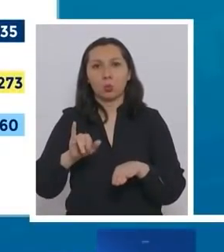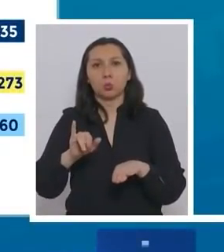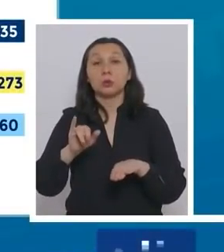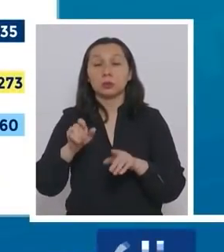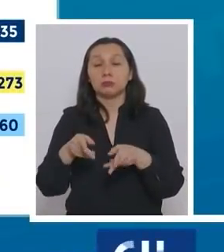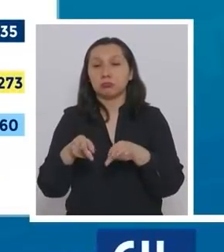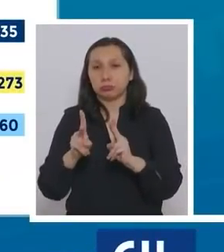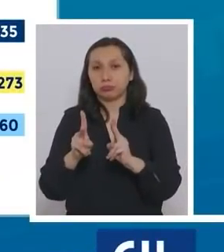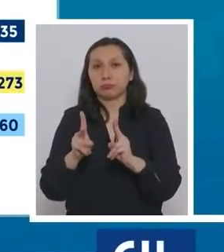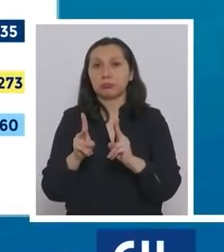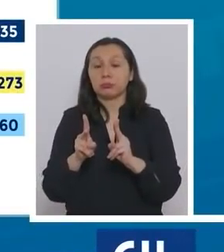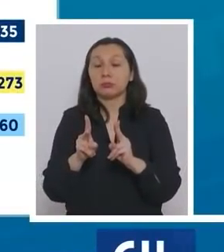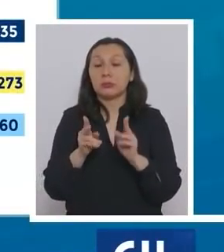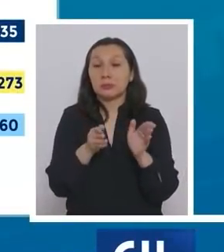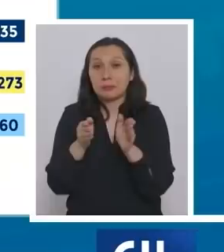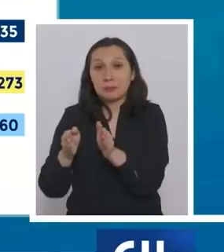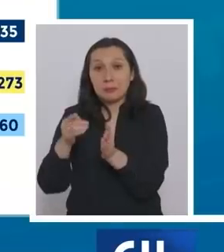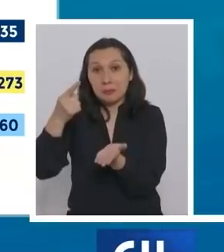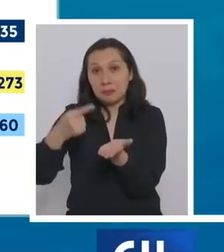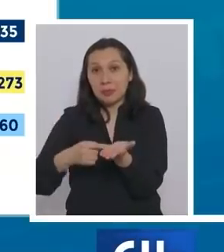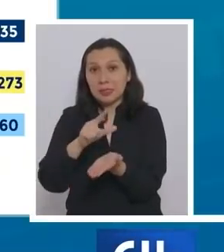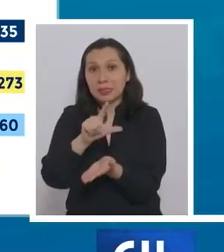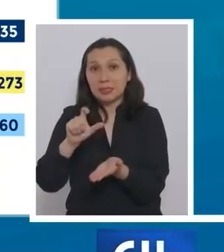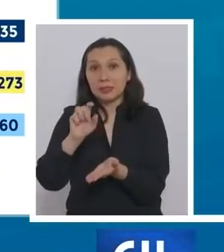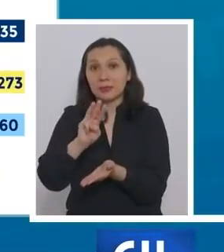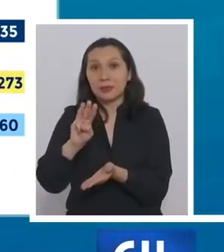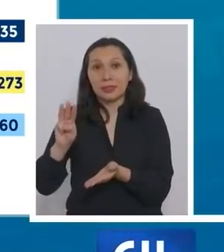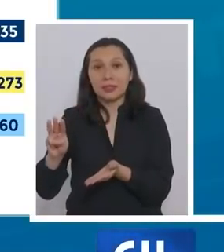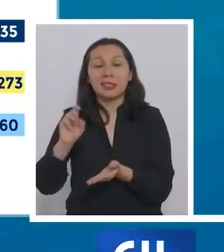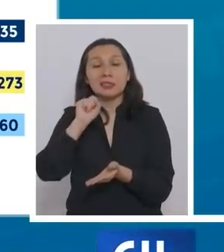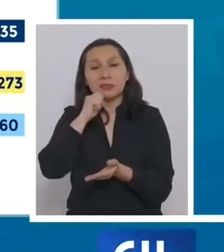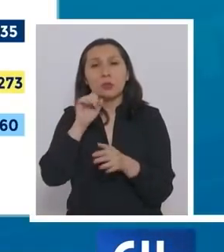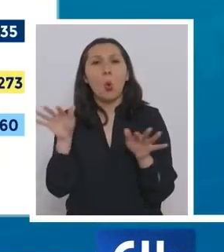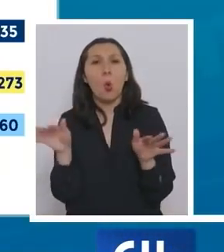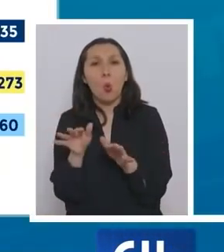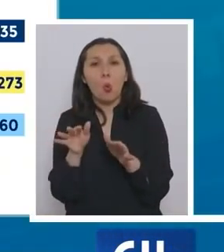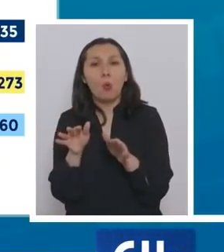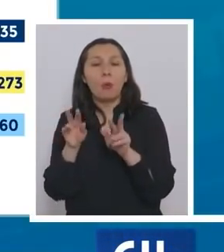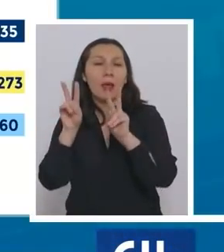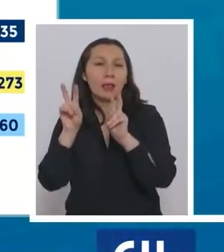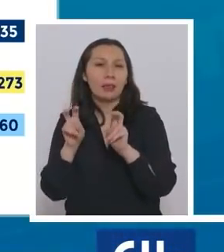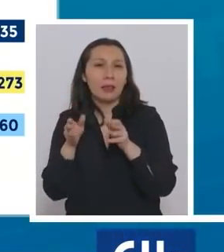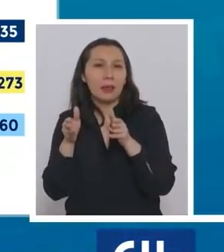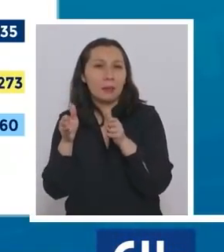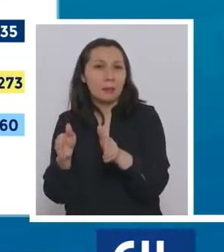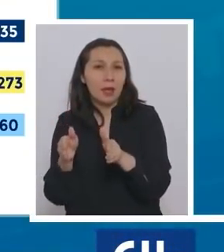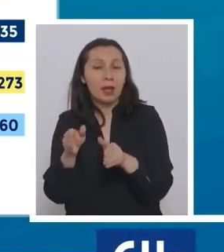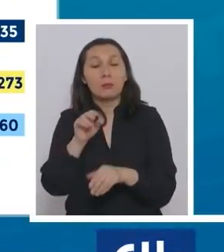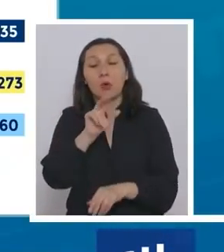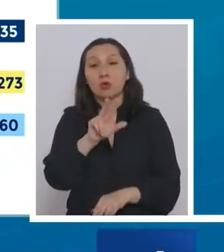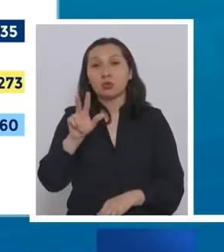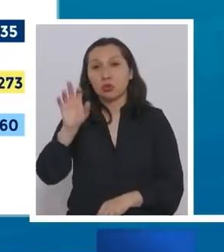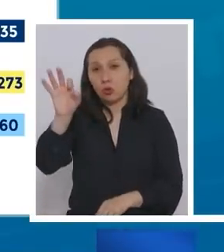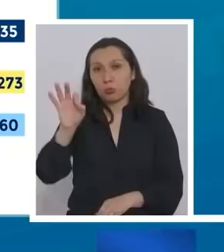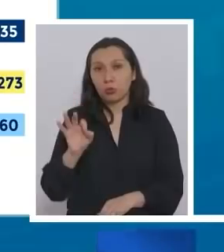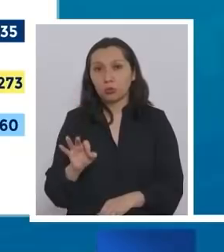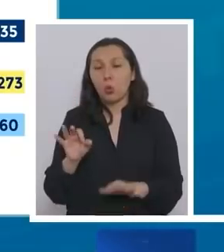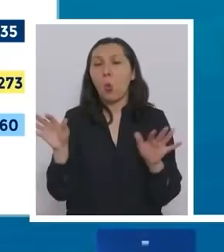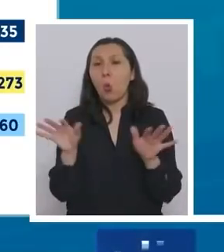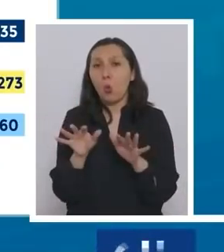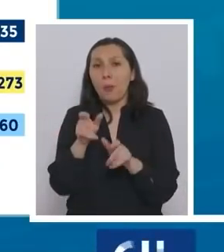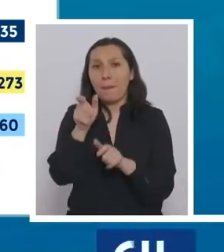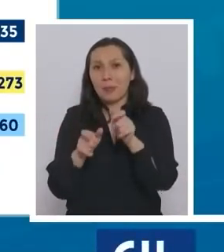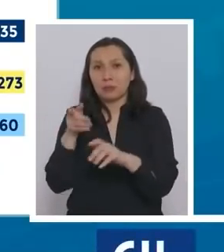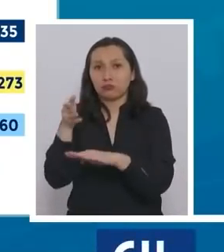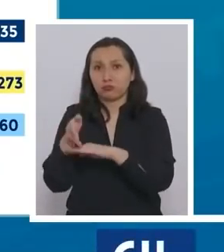habilitadas, de las cuales 1.733 se encuentran ocupadas, representando un 88% de ocupación